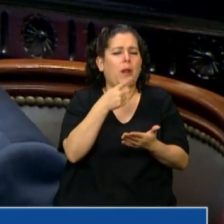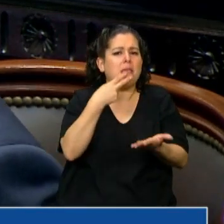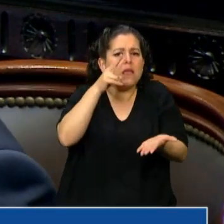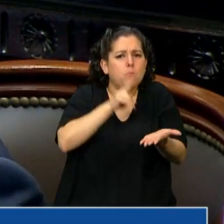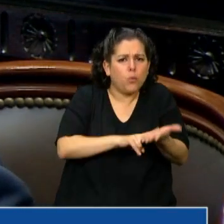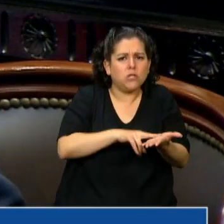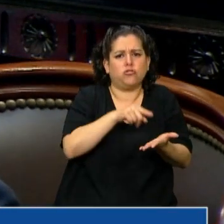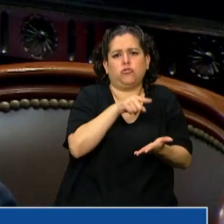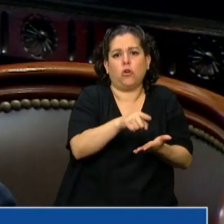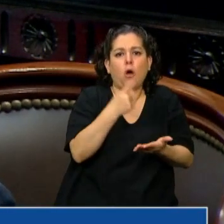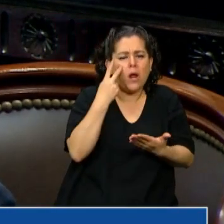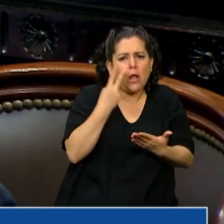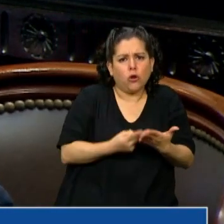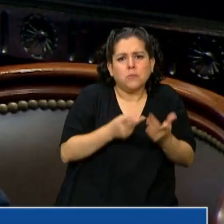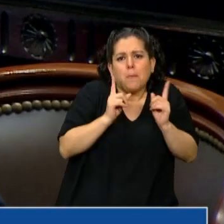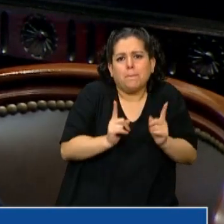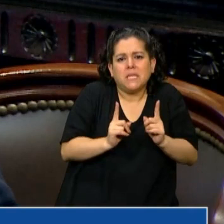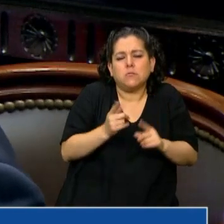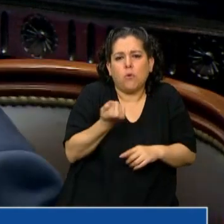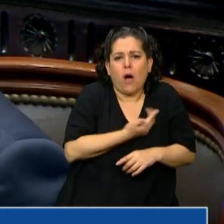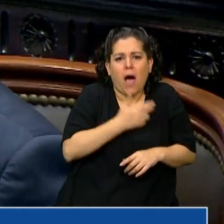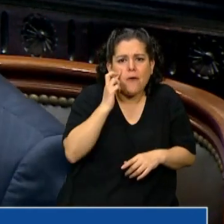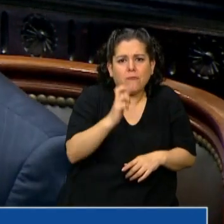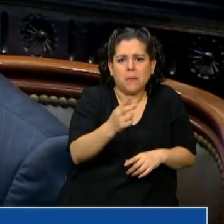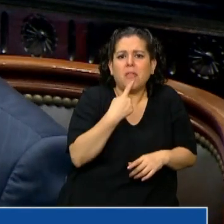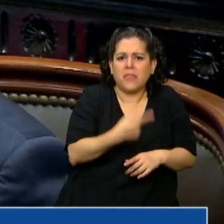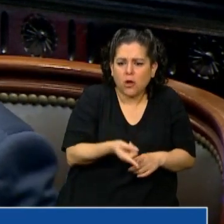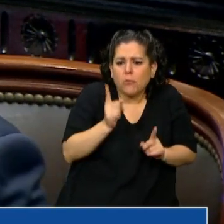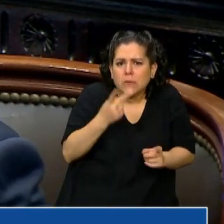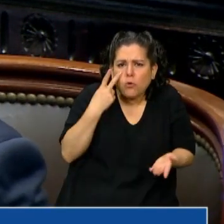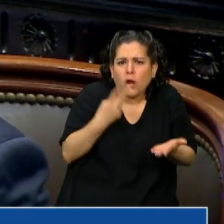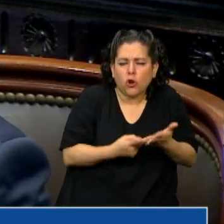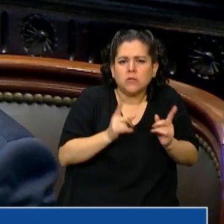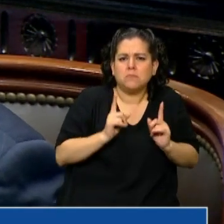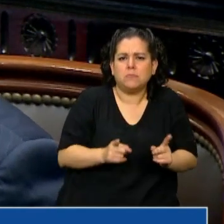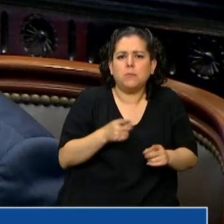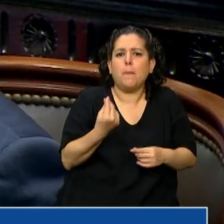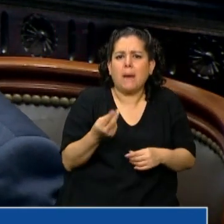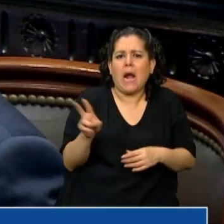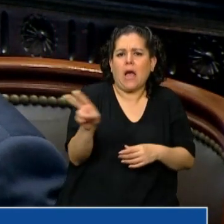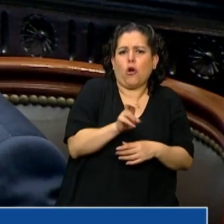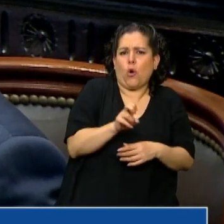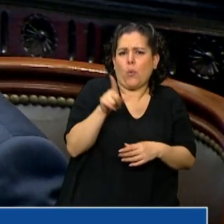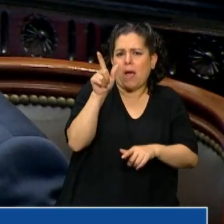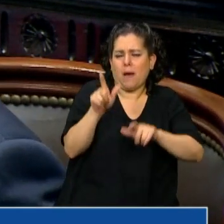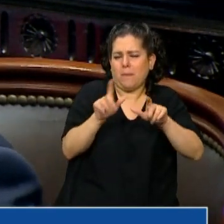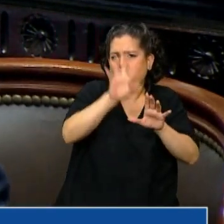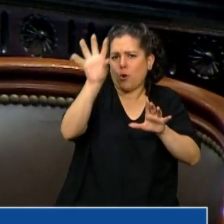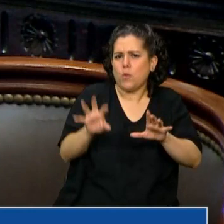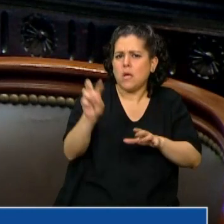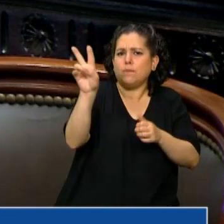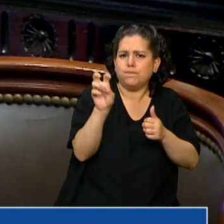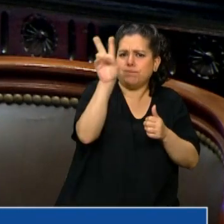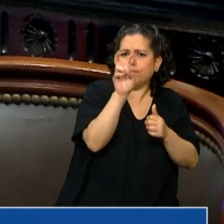un reconocimiento por el propio titular de la AFIP de que enviaban esto para poder cobrarle su cuota a las provincias. Y esto